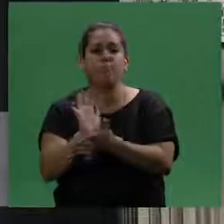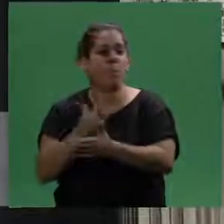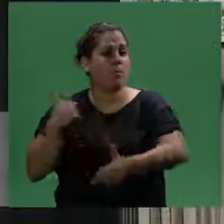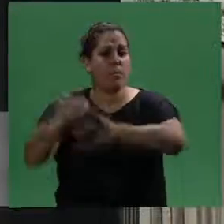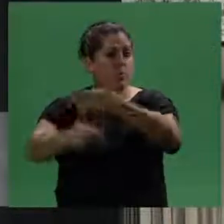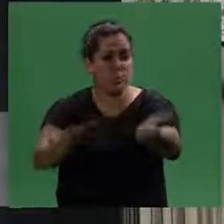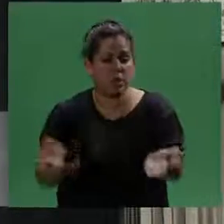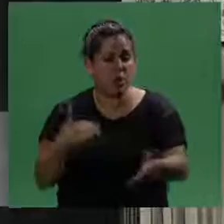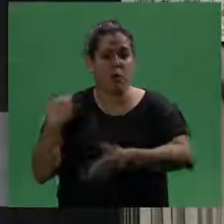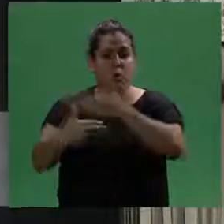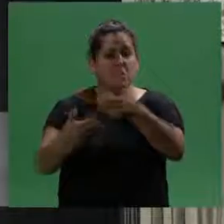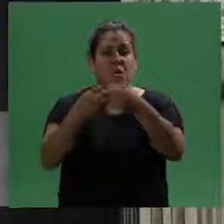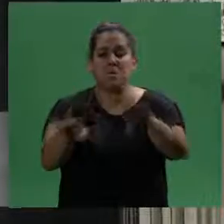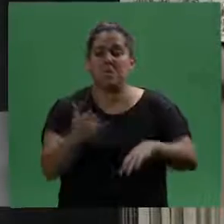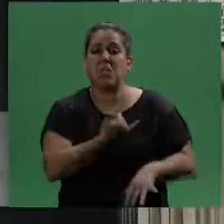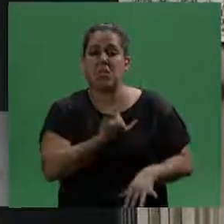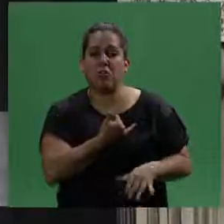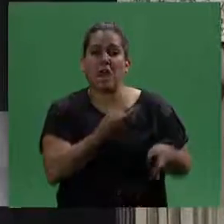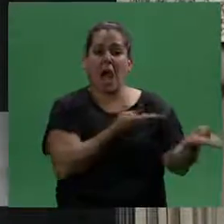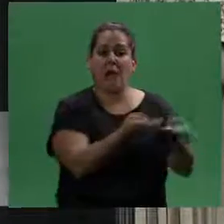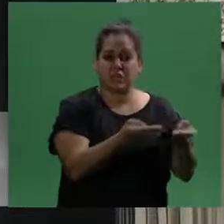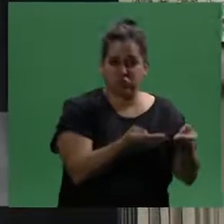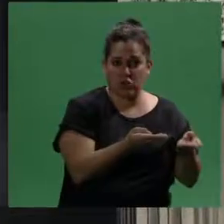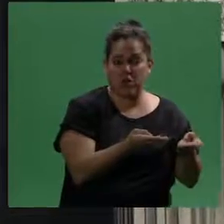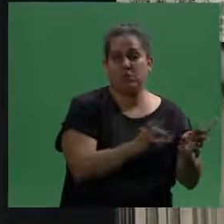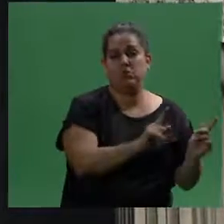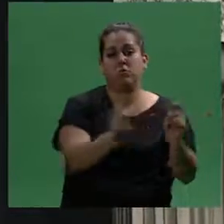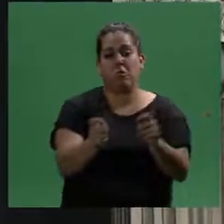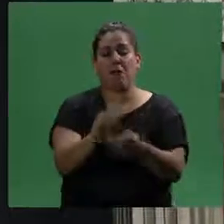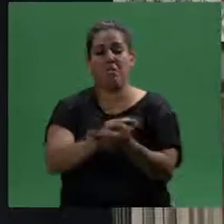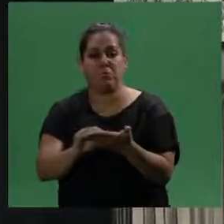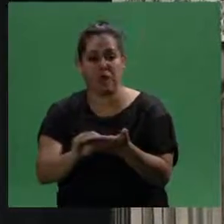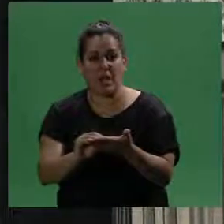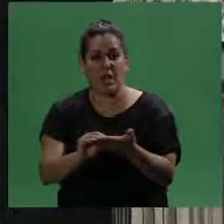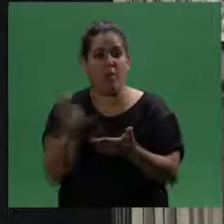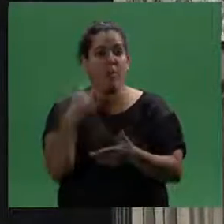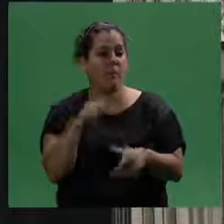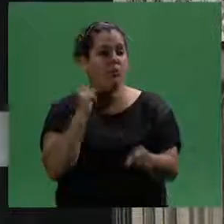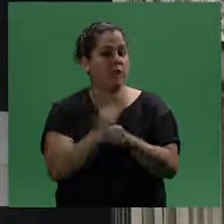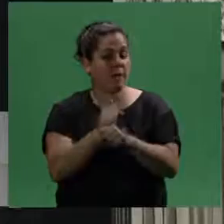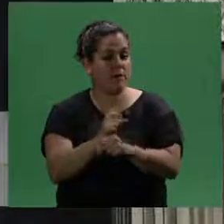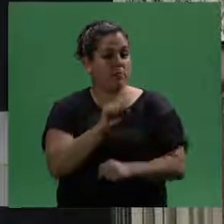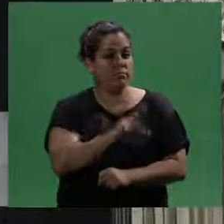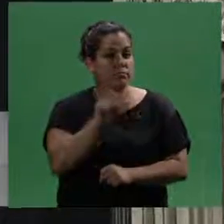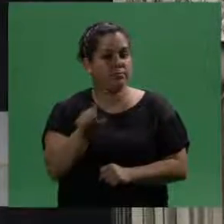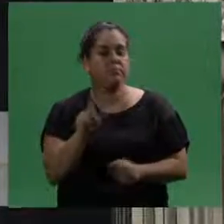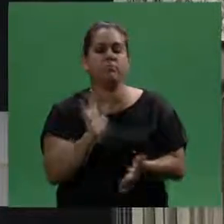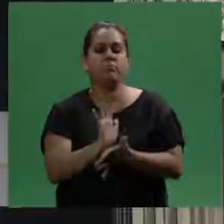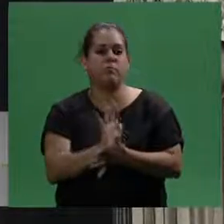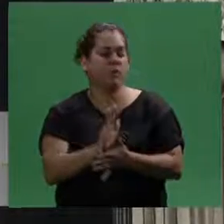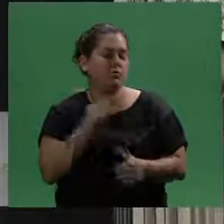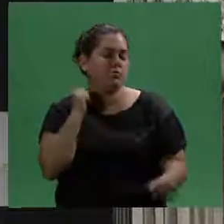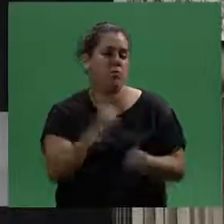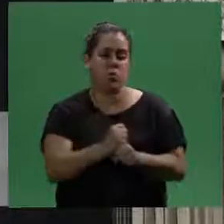es justamente un proceso que empieza con los asesores y que continúa luego con los diputados, pero que se